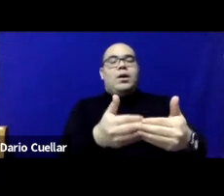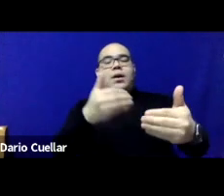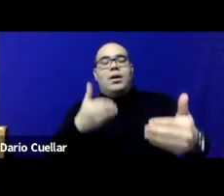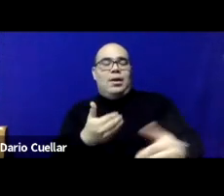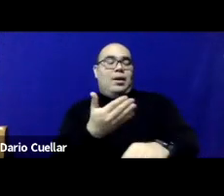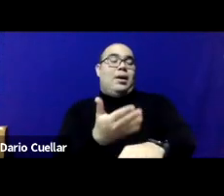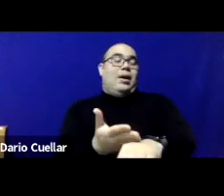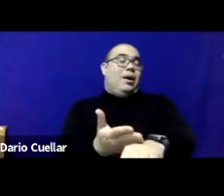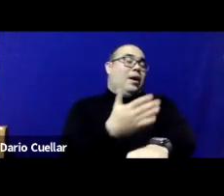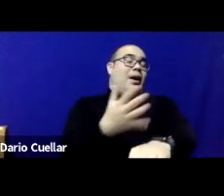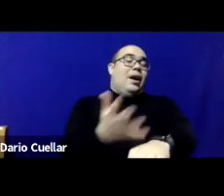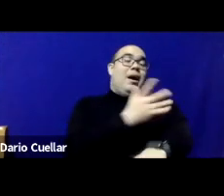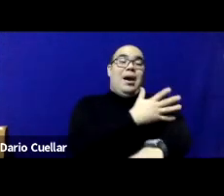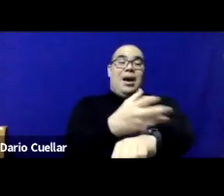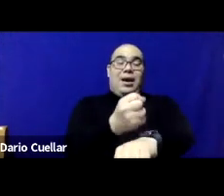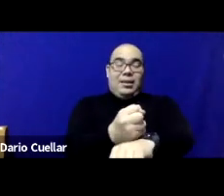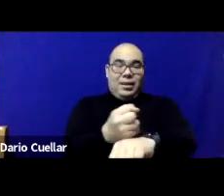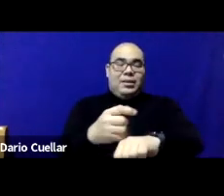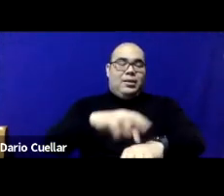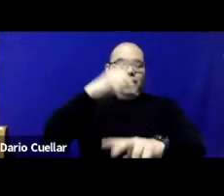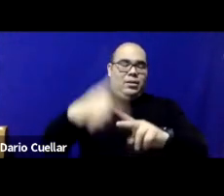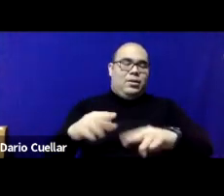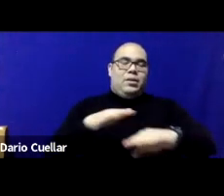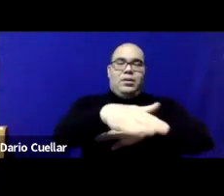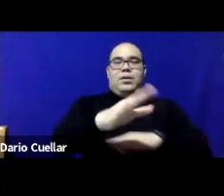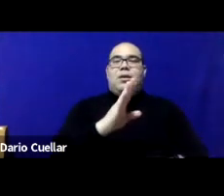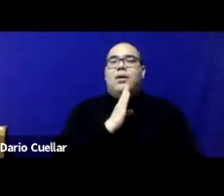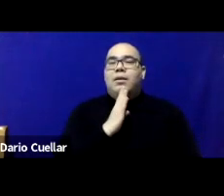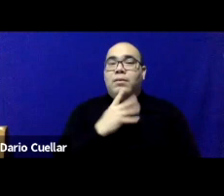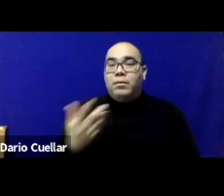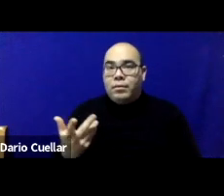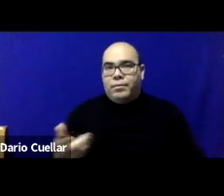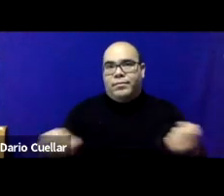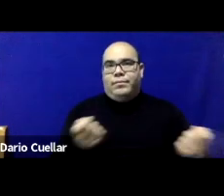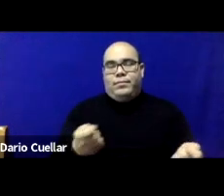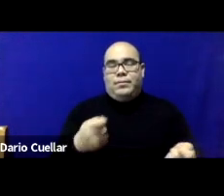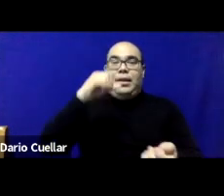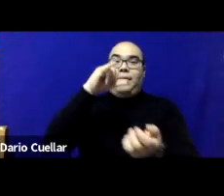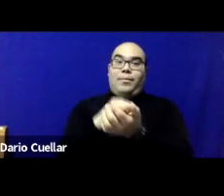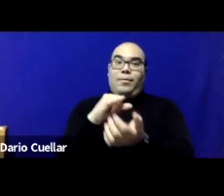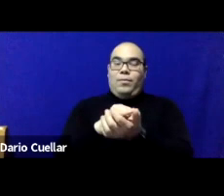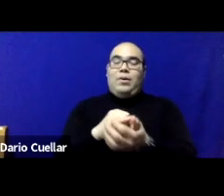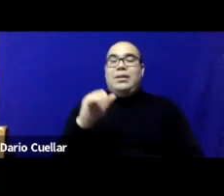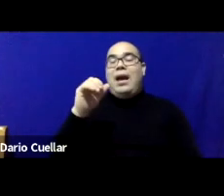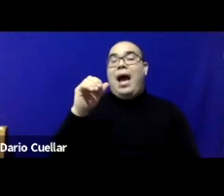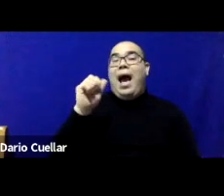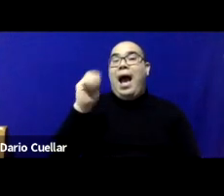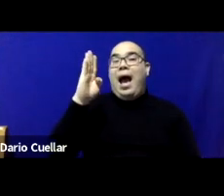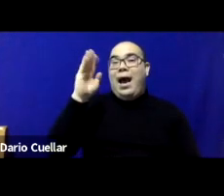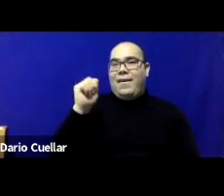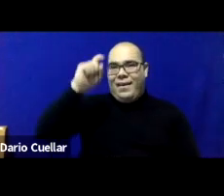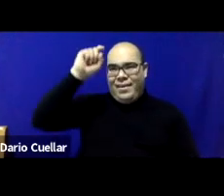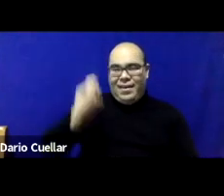consecuente precisamente es el contexto, que pueden ser los mismos papás y los papás pueden ser los mismos consecuentes. Entonces, para aplicar ABA, sí o sí necesito esos